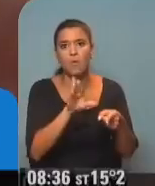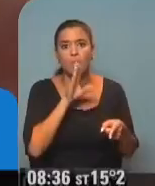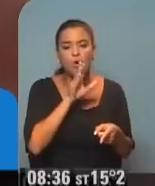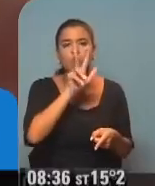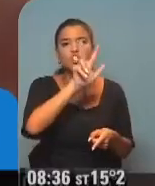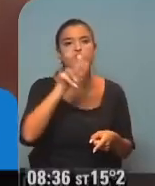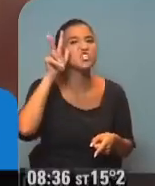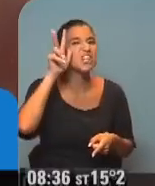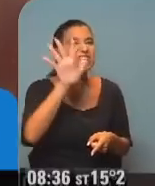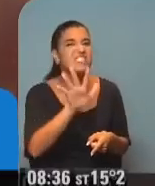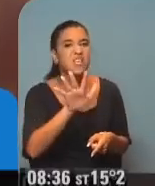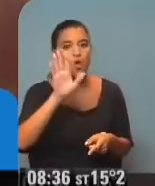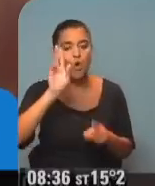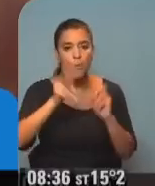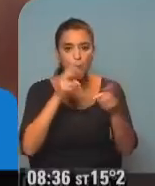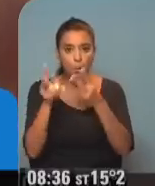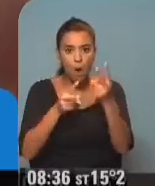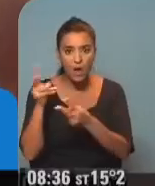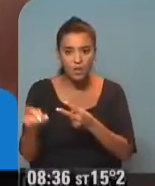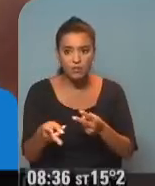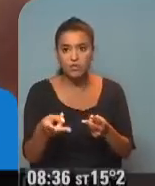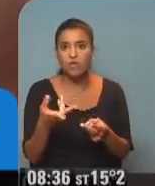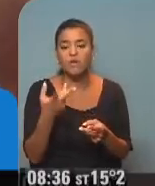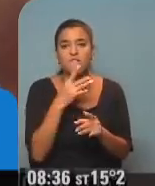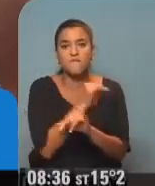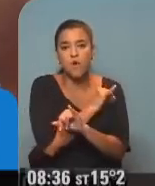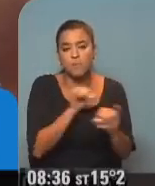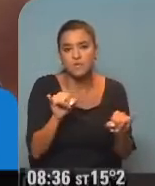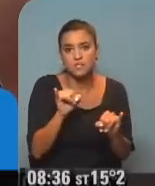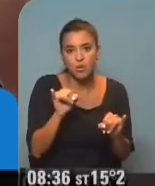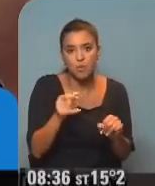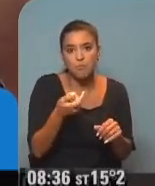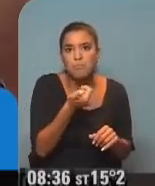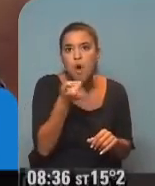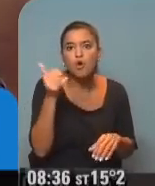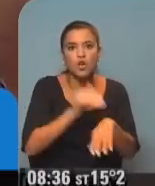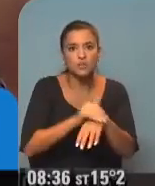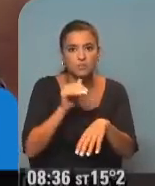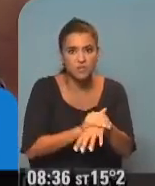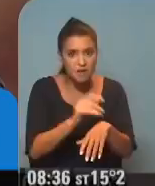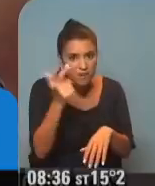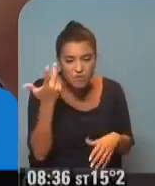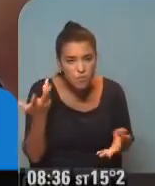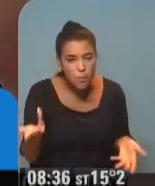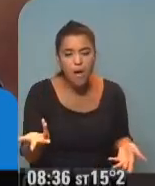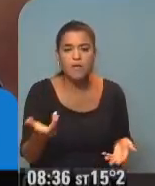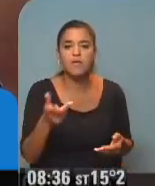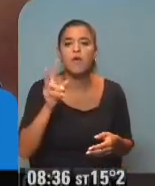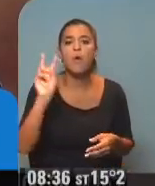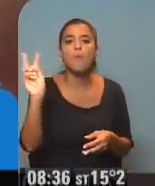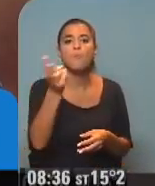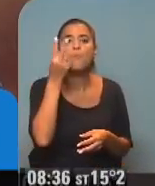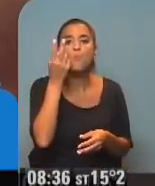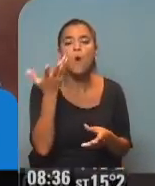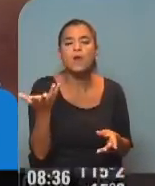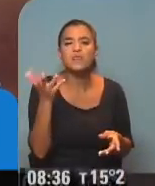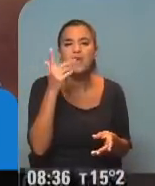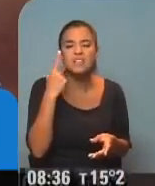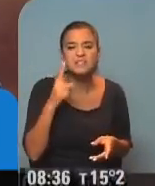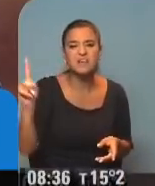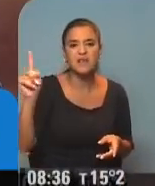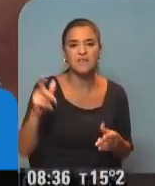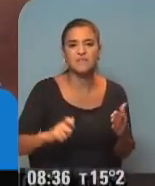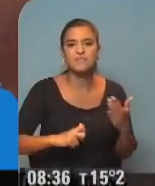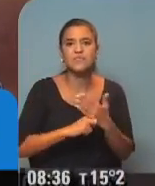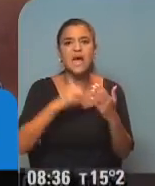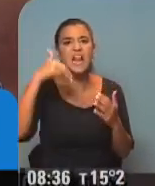85 muertos, del cual tenemos una masa de información crítica y pocos responsables a la vista, una muerte en extrañas circunstancias del